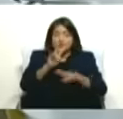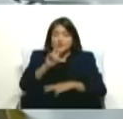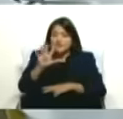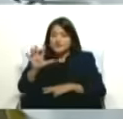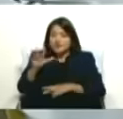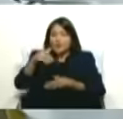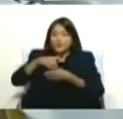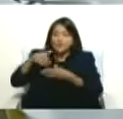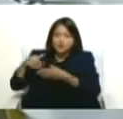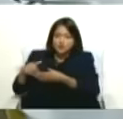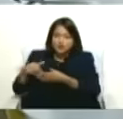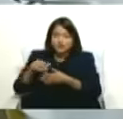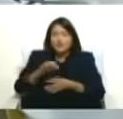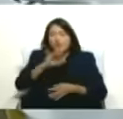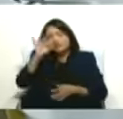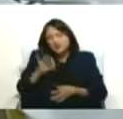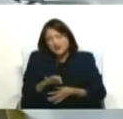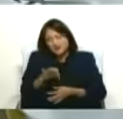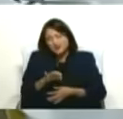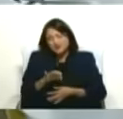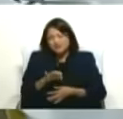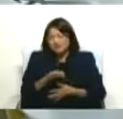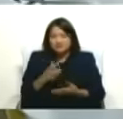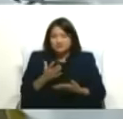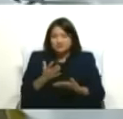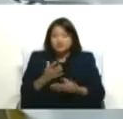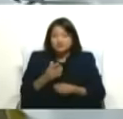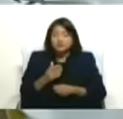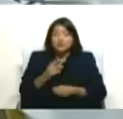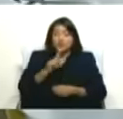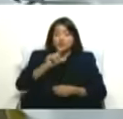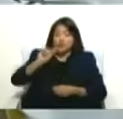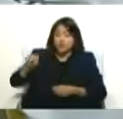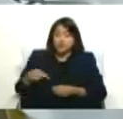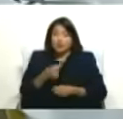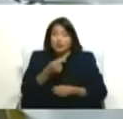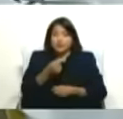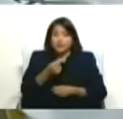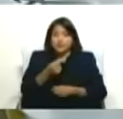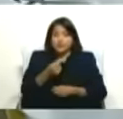181.725 votos, para un porcentaje de